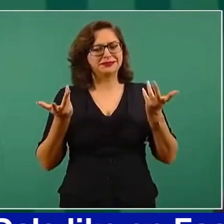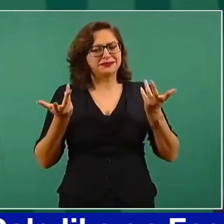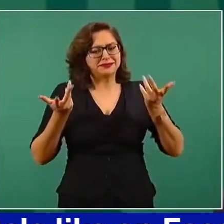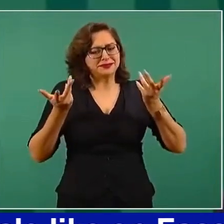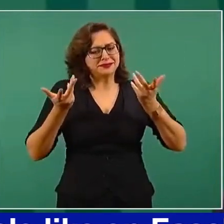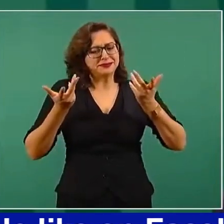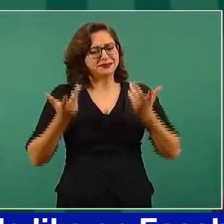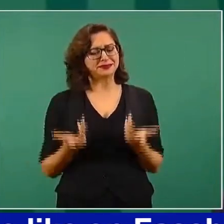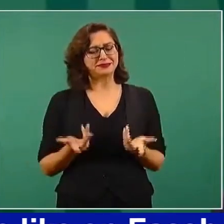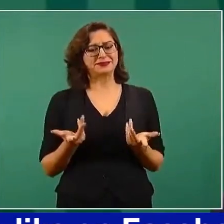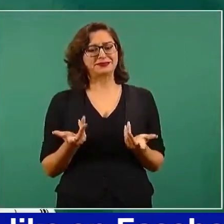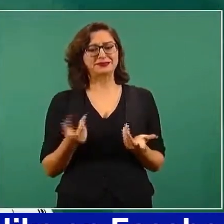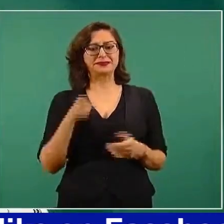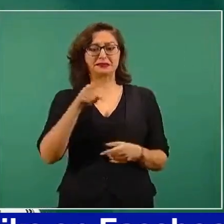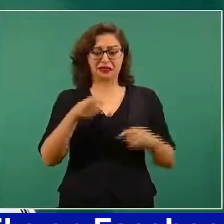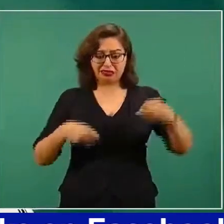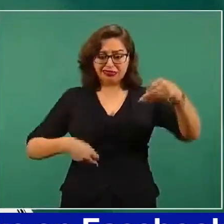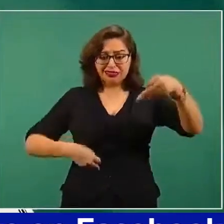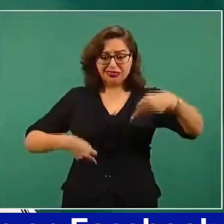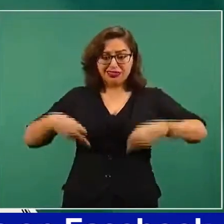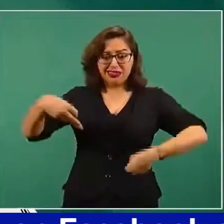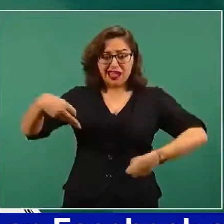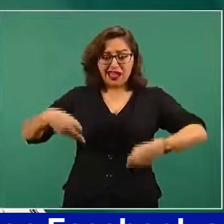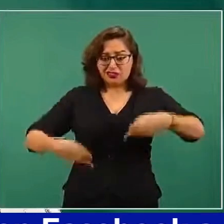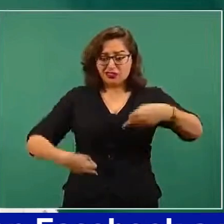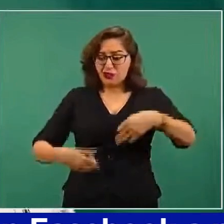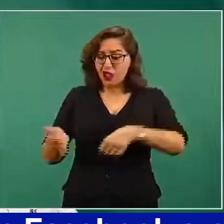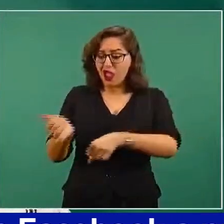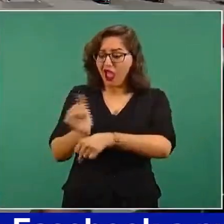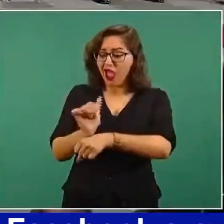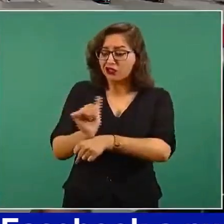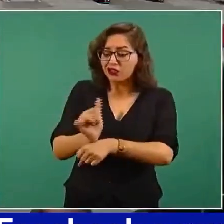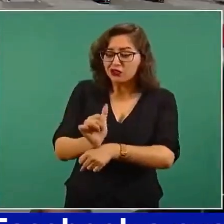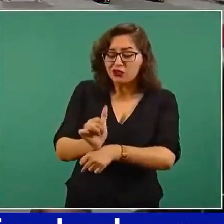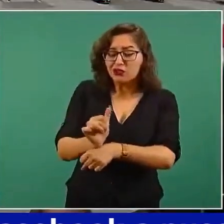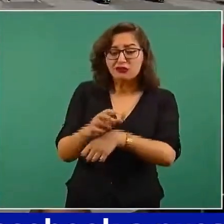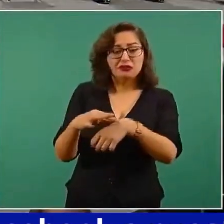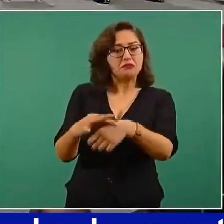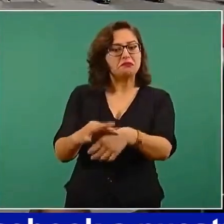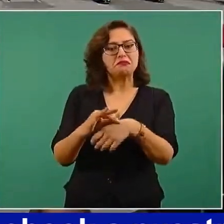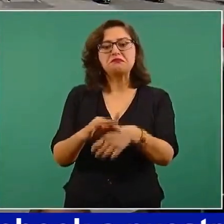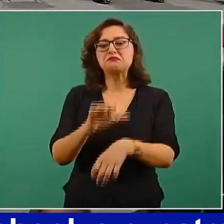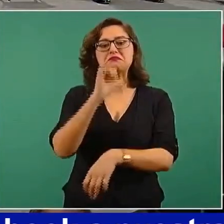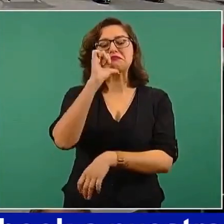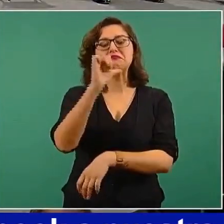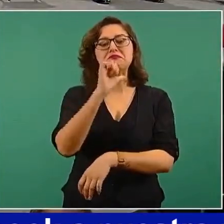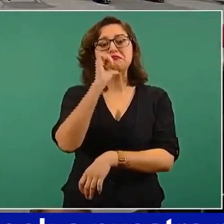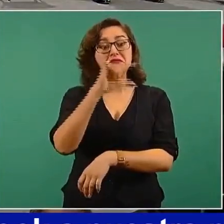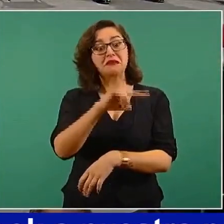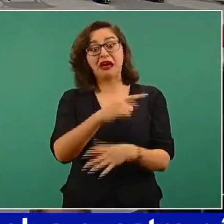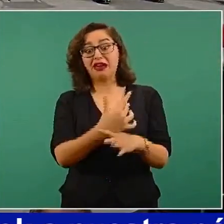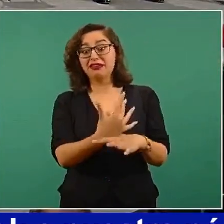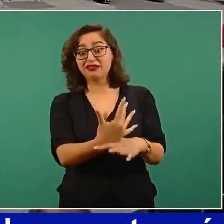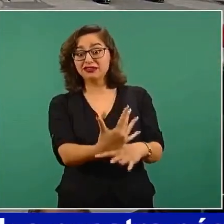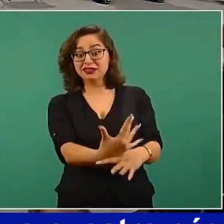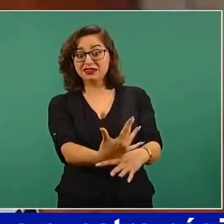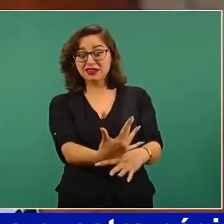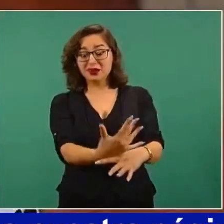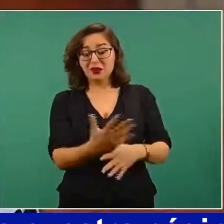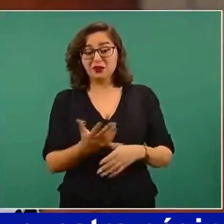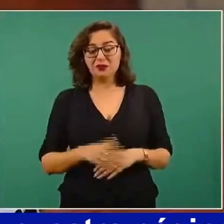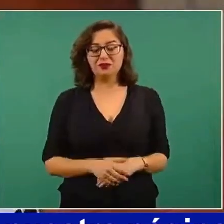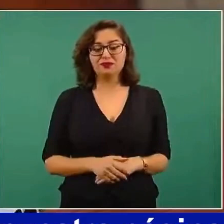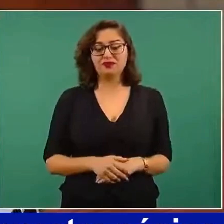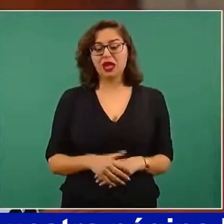utiliza, escenificación ajena a la realidad. El 14 y 15 de